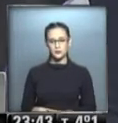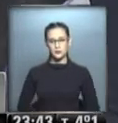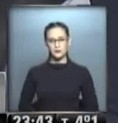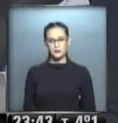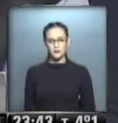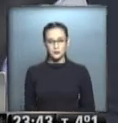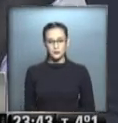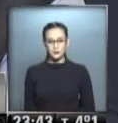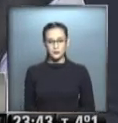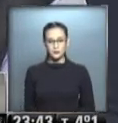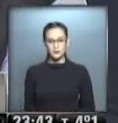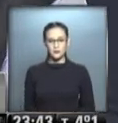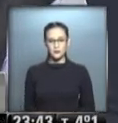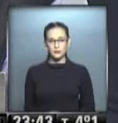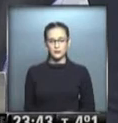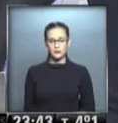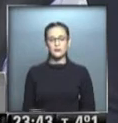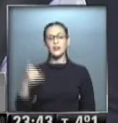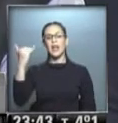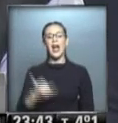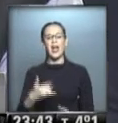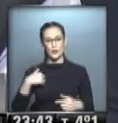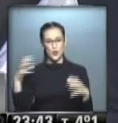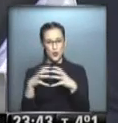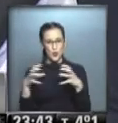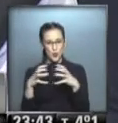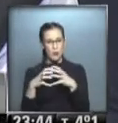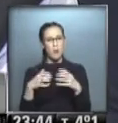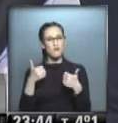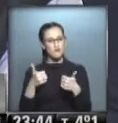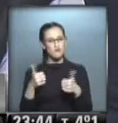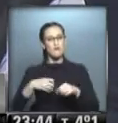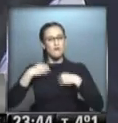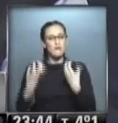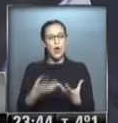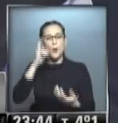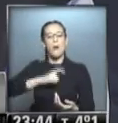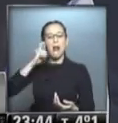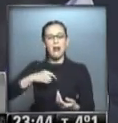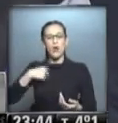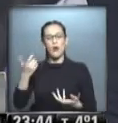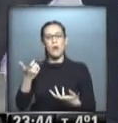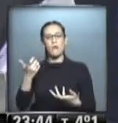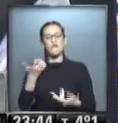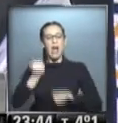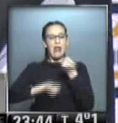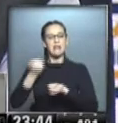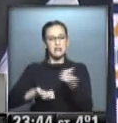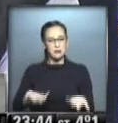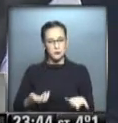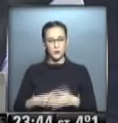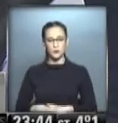vez menos agresivo que Belgrano. El mediocampo, un sistema de juego 4-3-3 con el de Belgrano